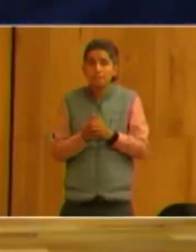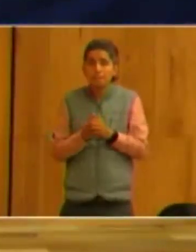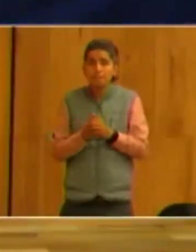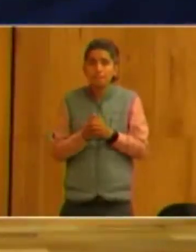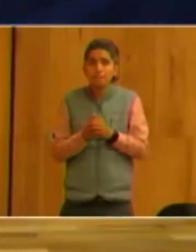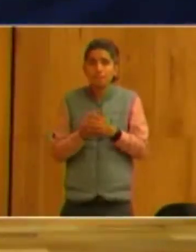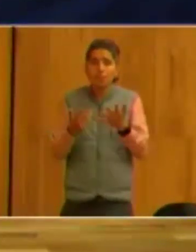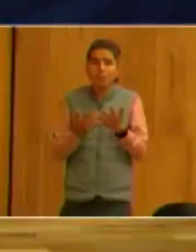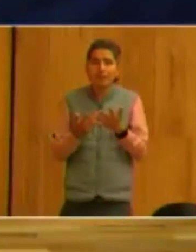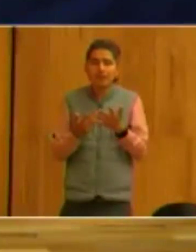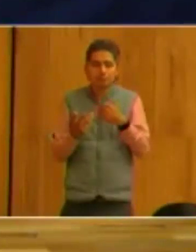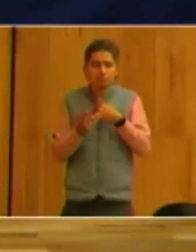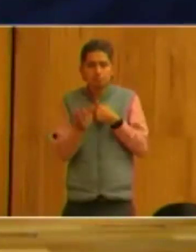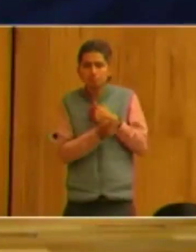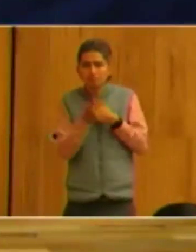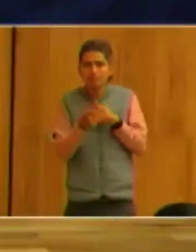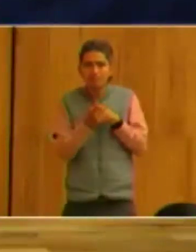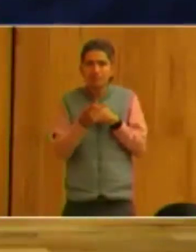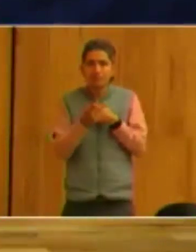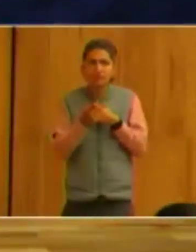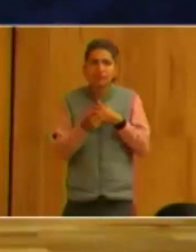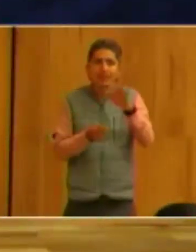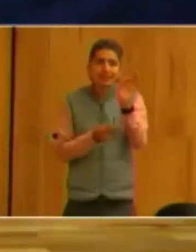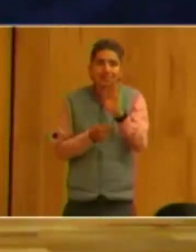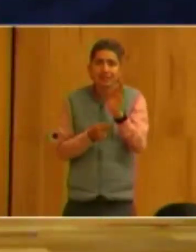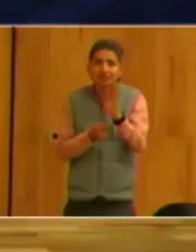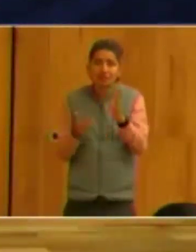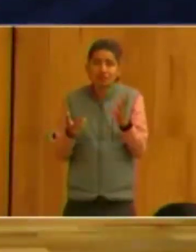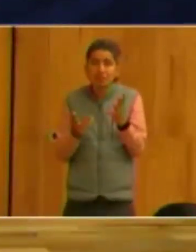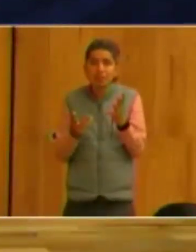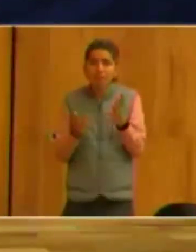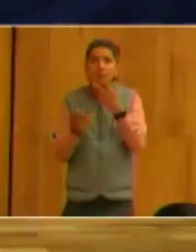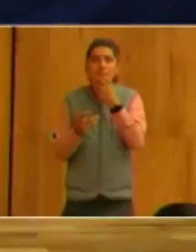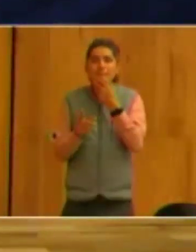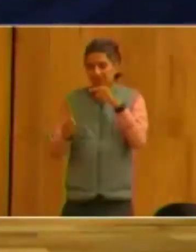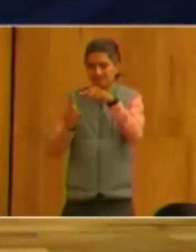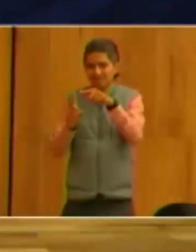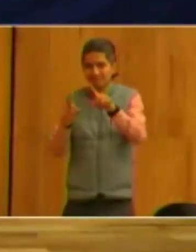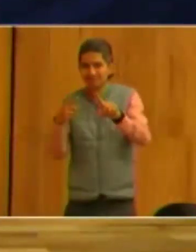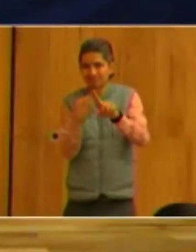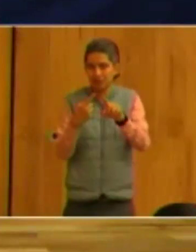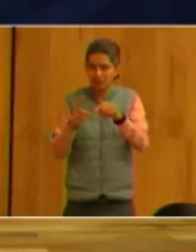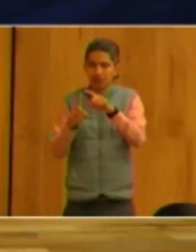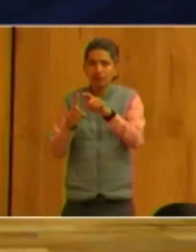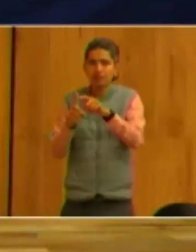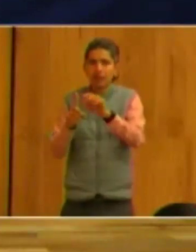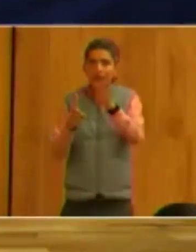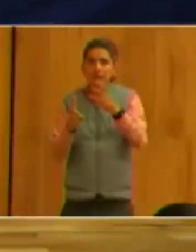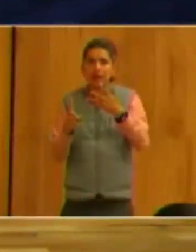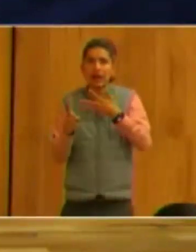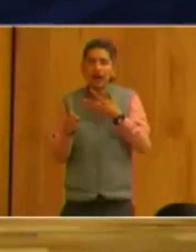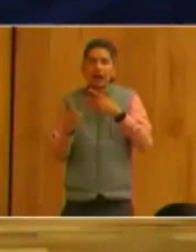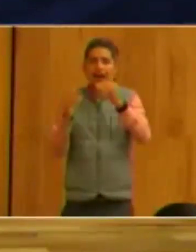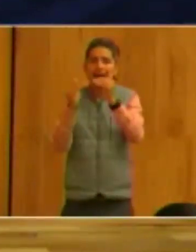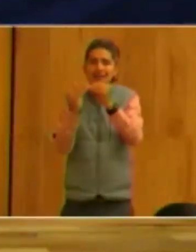Una siguiente interrogante sería, en caso de que el presunto agresor contara con bienes